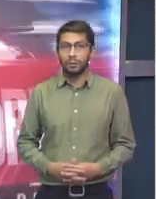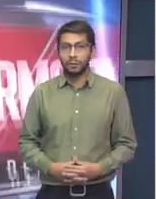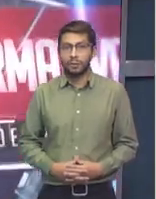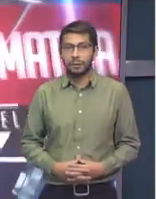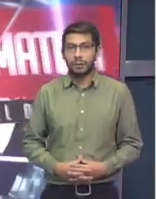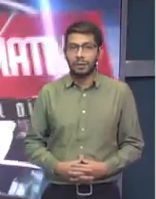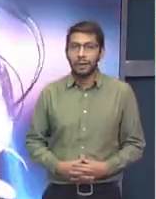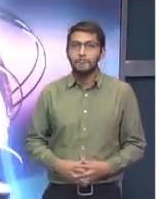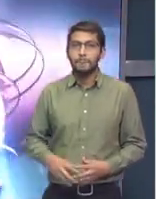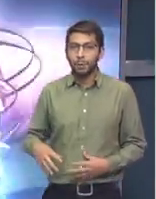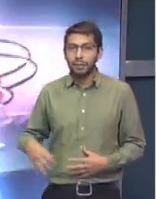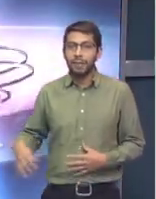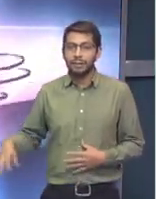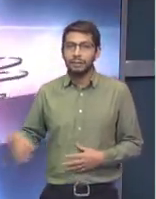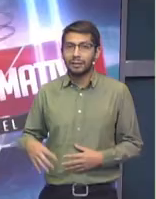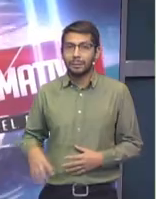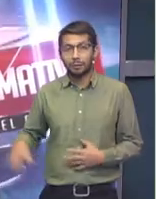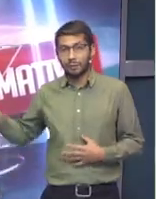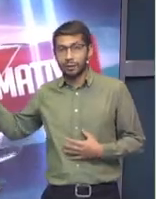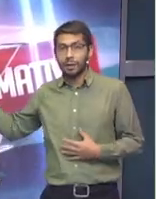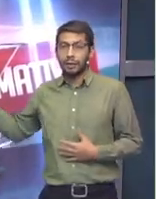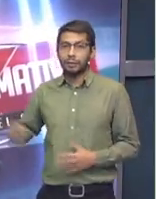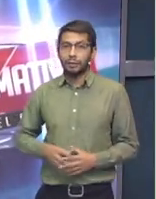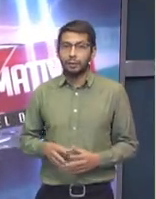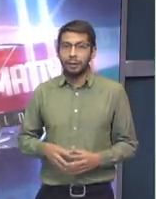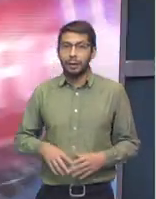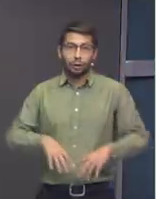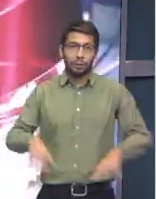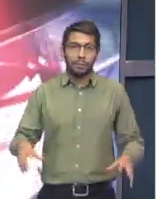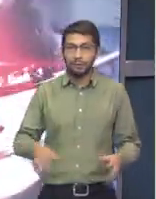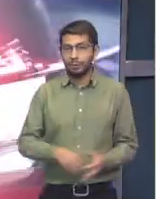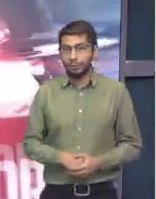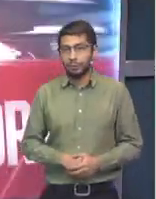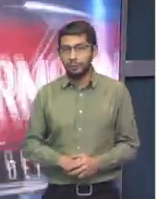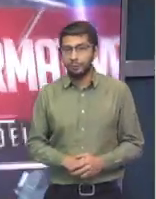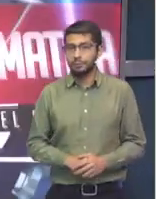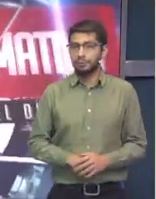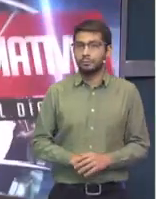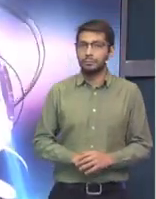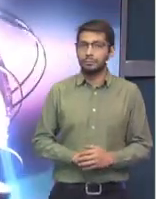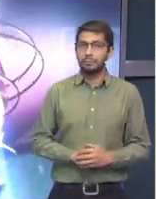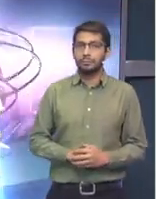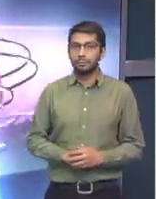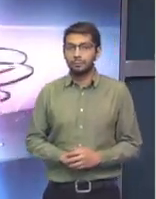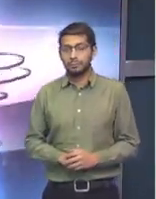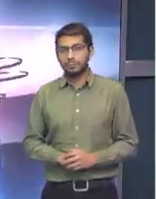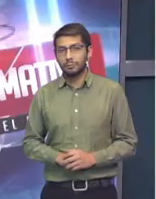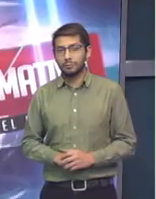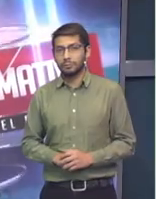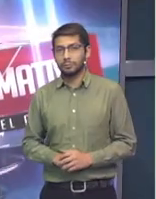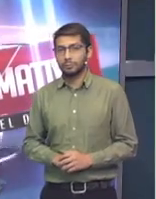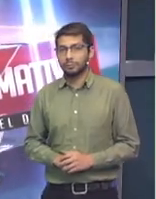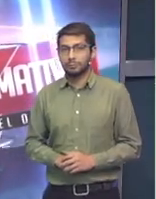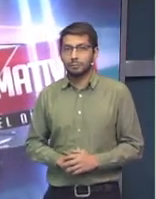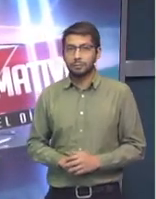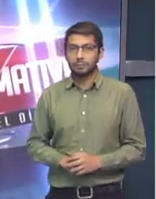número importante. La verdad que podría agilizar también lo que es el Estadio Bicentenario y los demás centros de vacunación. Absolutamente.